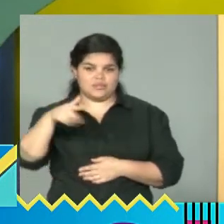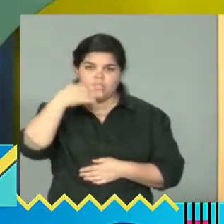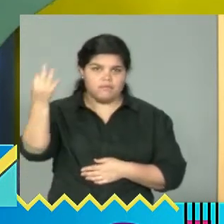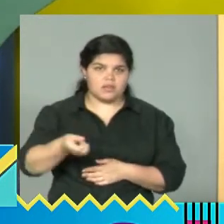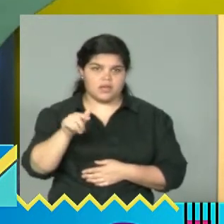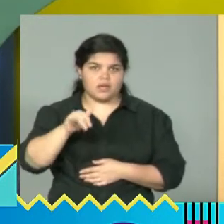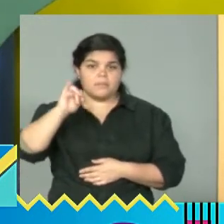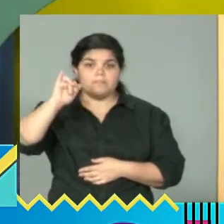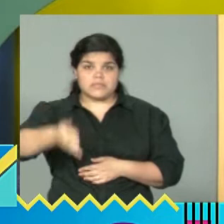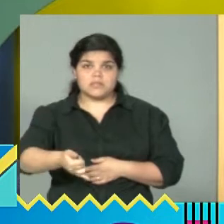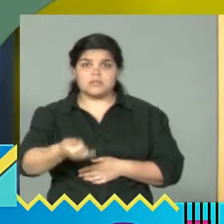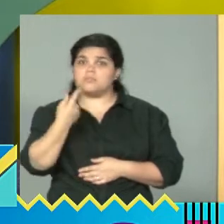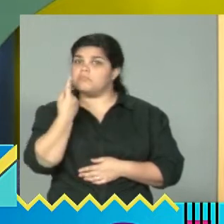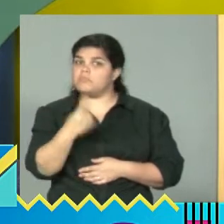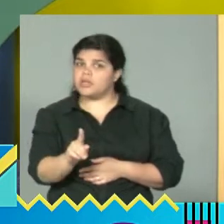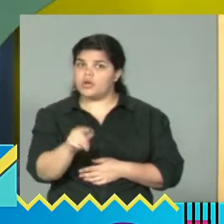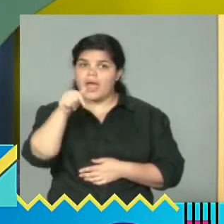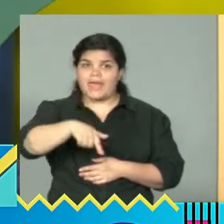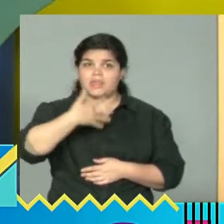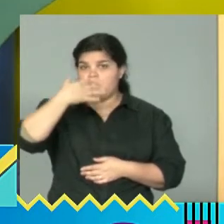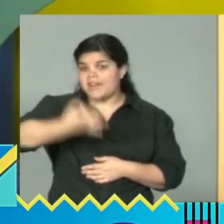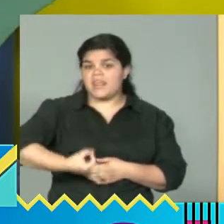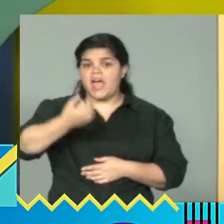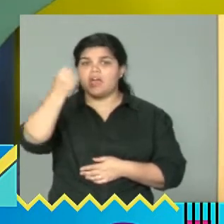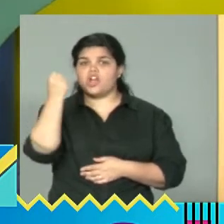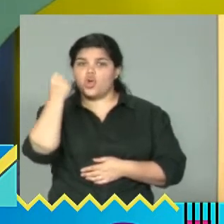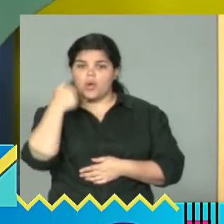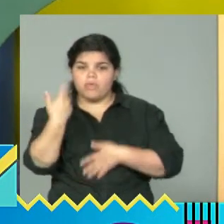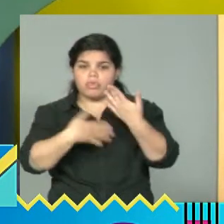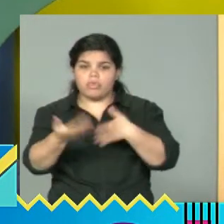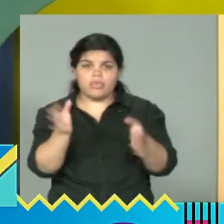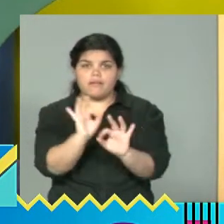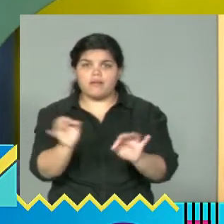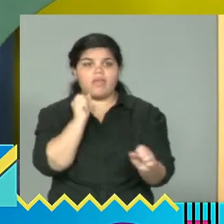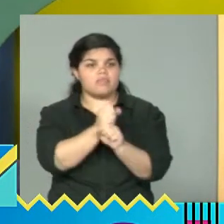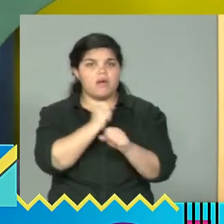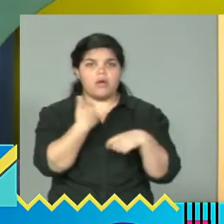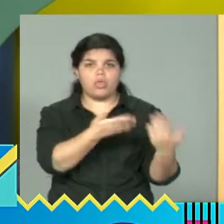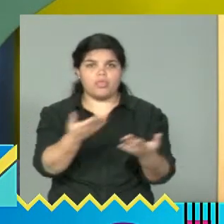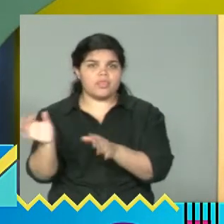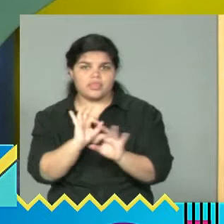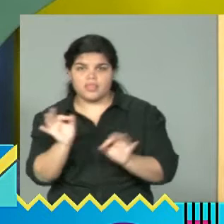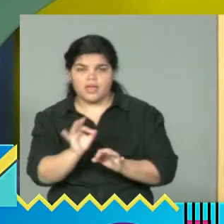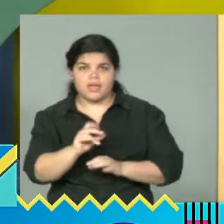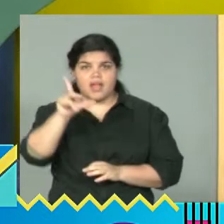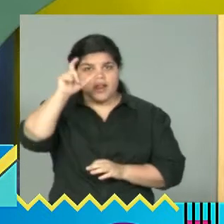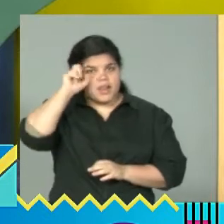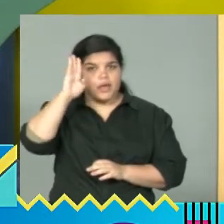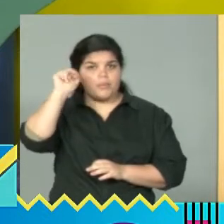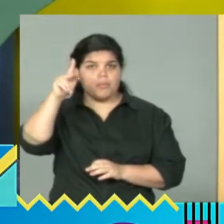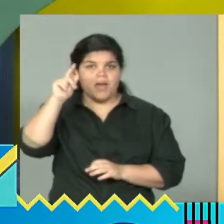dinero que no está en la economía real y que no está generando puestos de trabajo. Hoy si ves las LEVAX, el nivel de LEVAX,